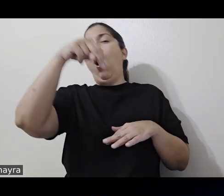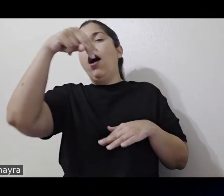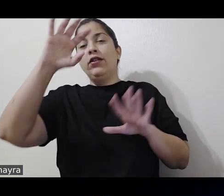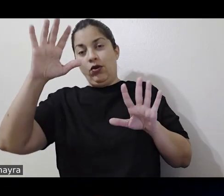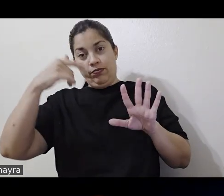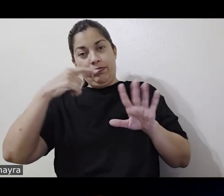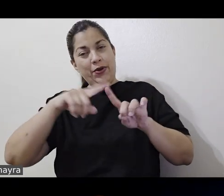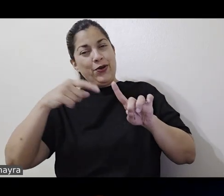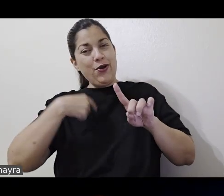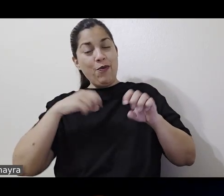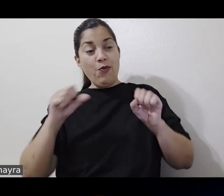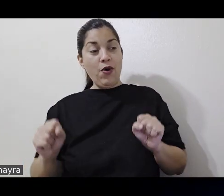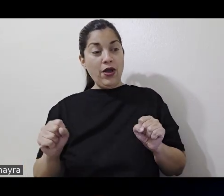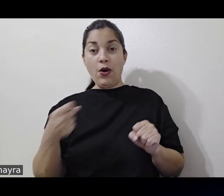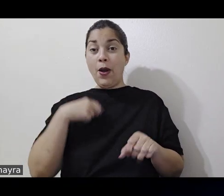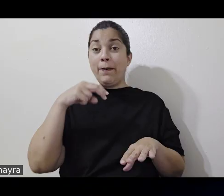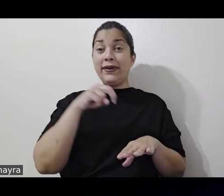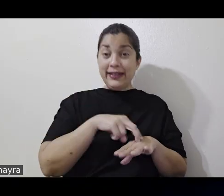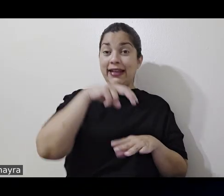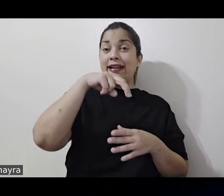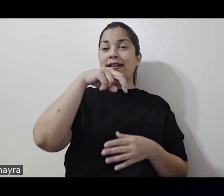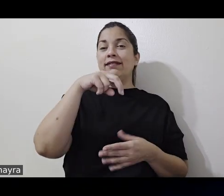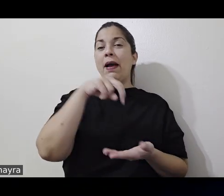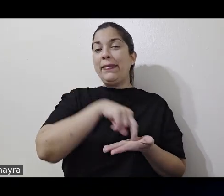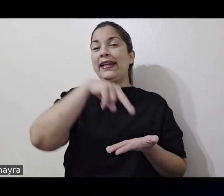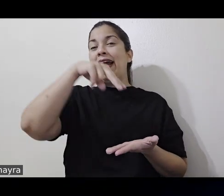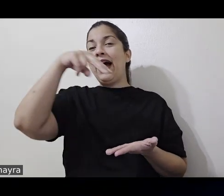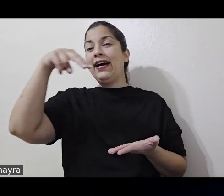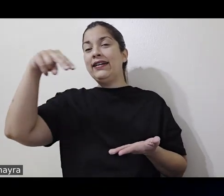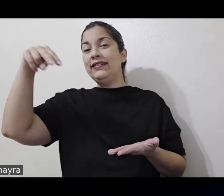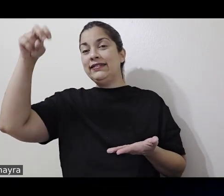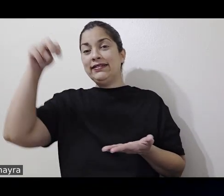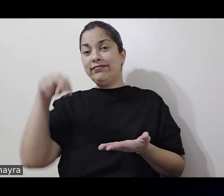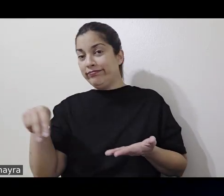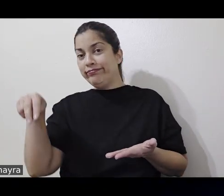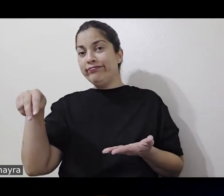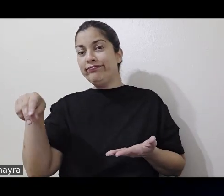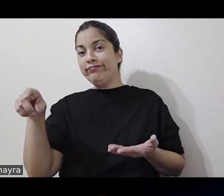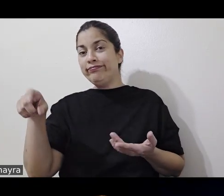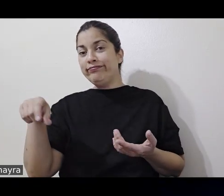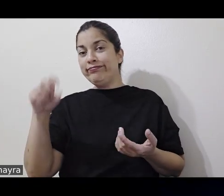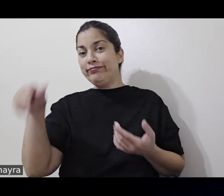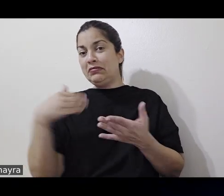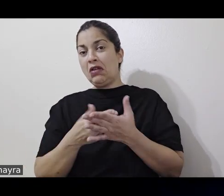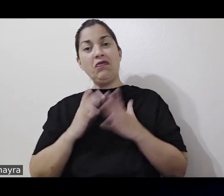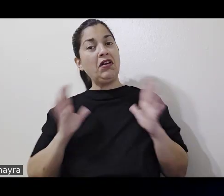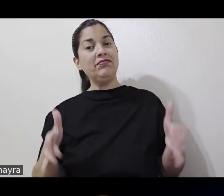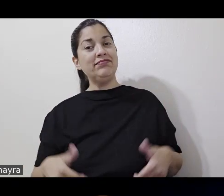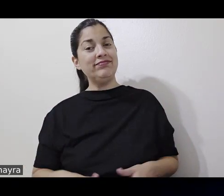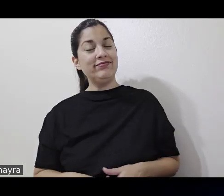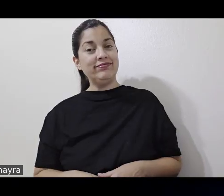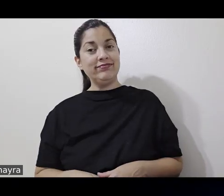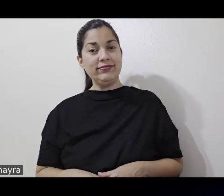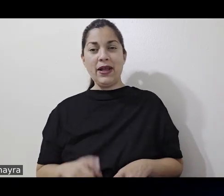que estoy aquí y puedo brincar a cualquier sitio y ¡pum! Caigo de más bien.